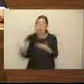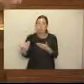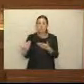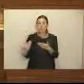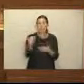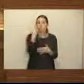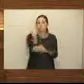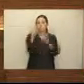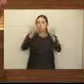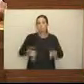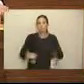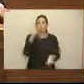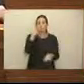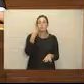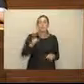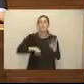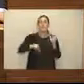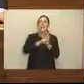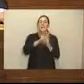Fíjese cómo será que de las tres leyes